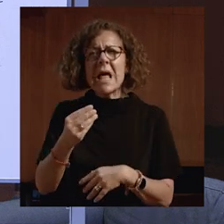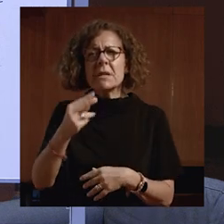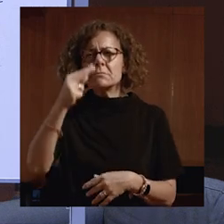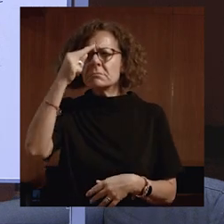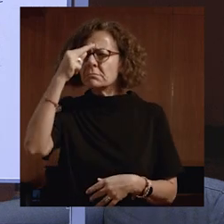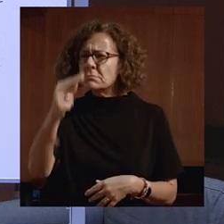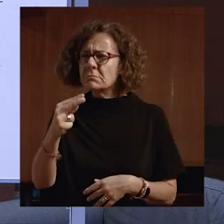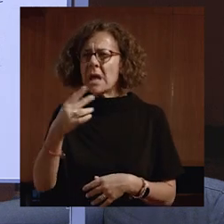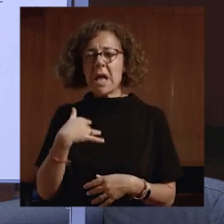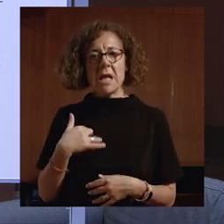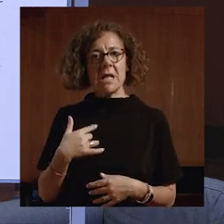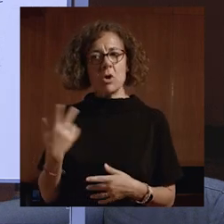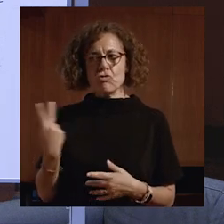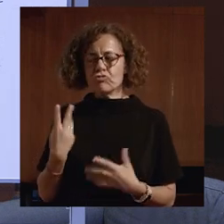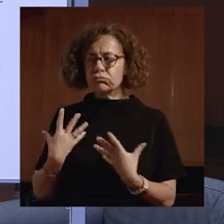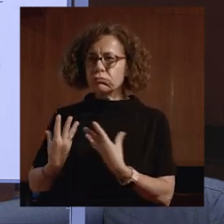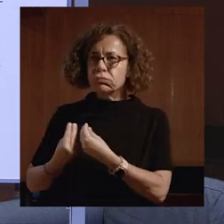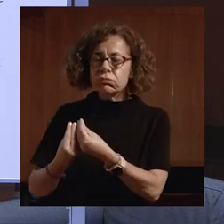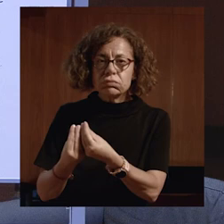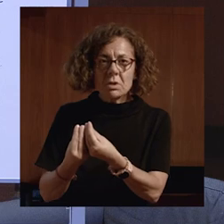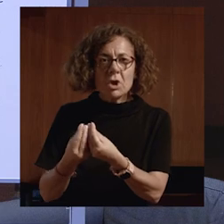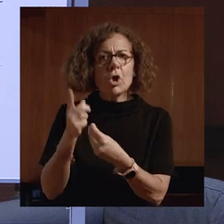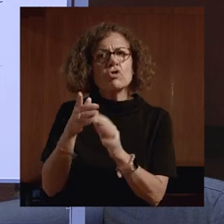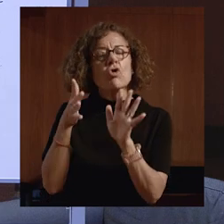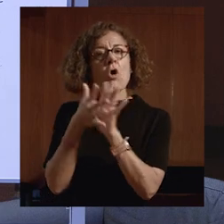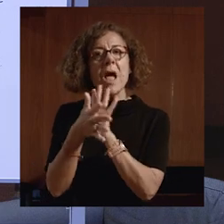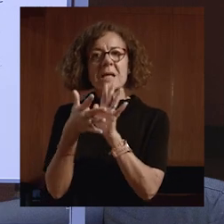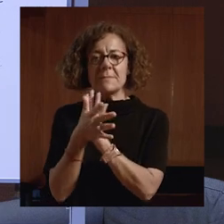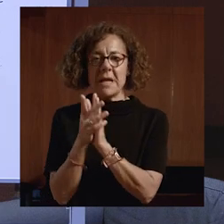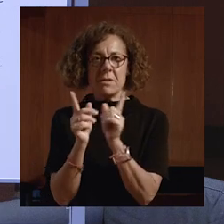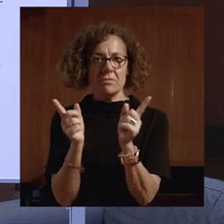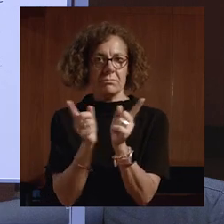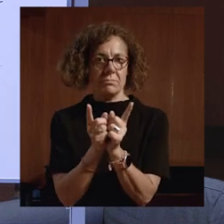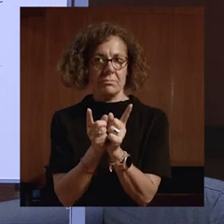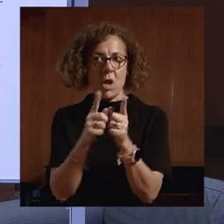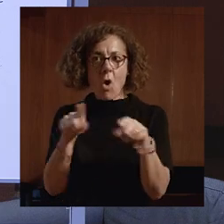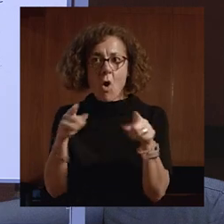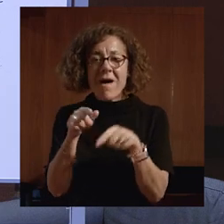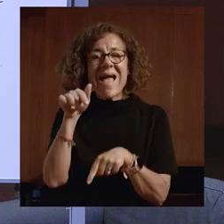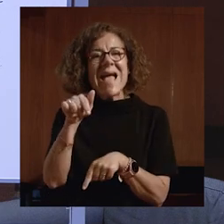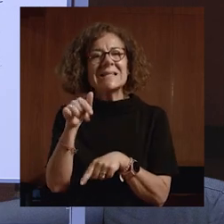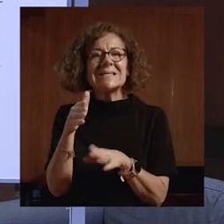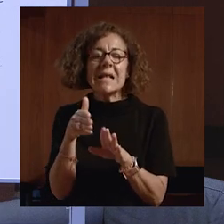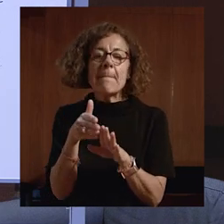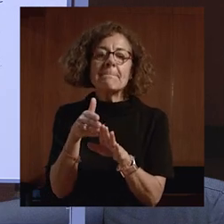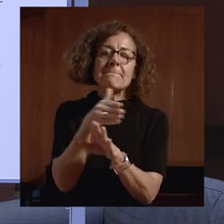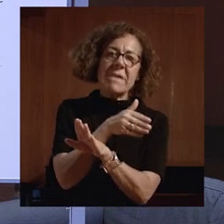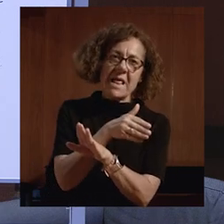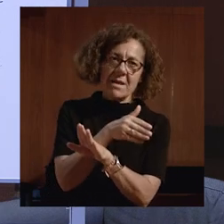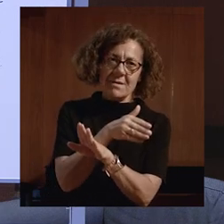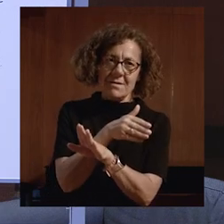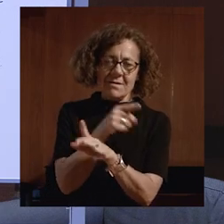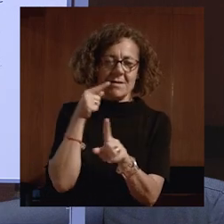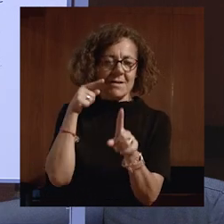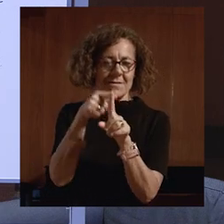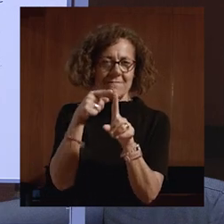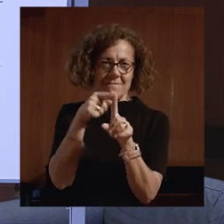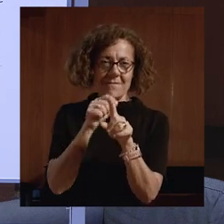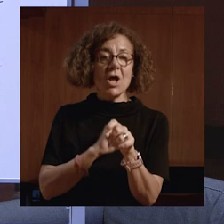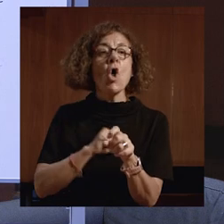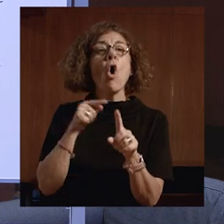un estamos en el mismo barco, simplemente con explicar las obras, que al final ese es el pretexto. El objetivo